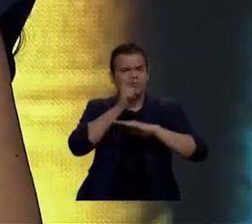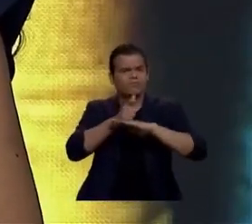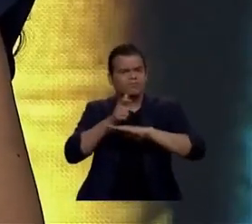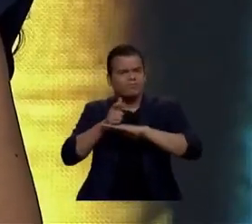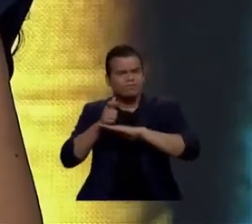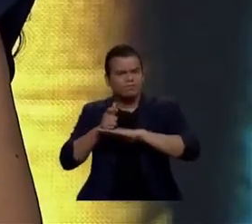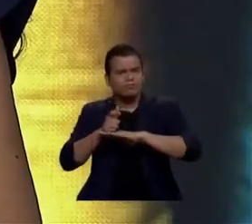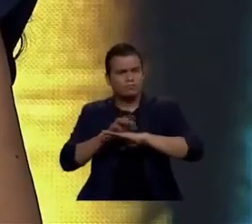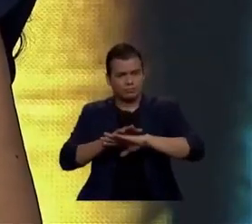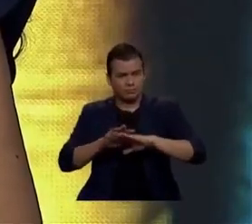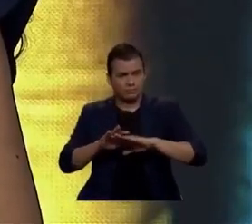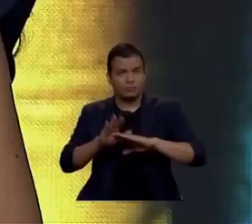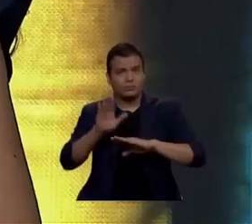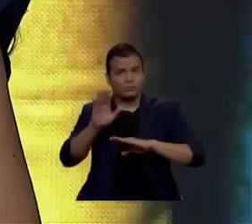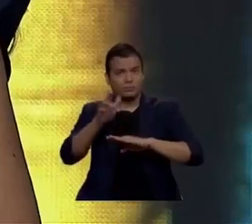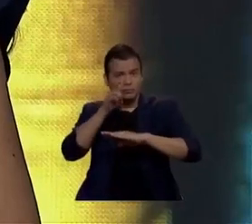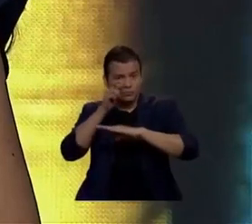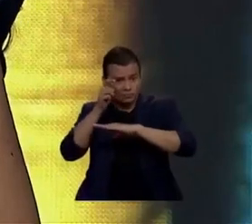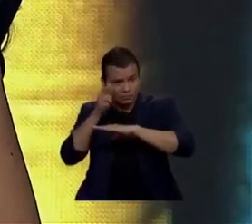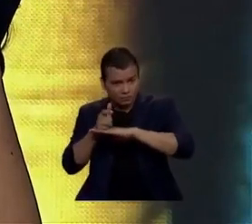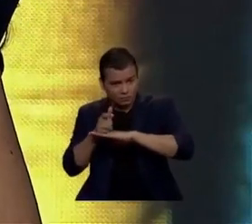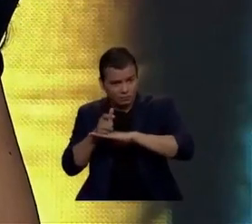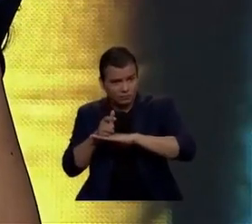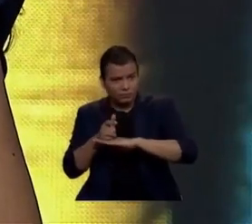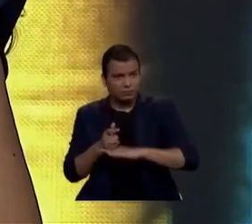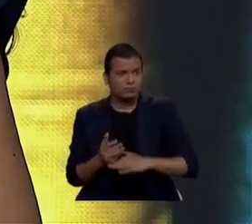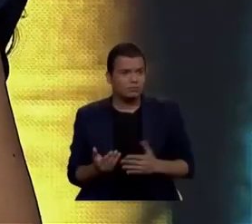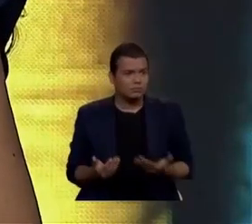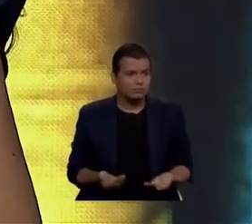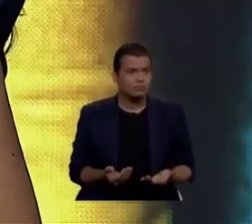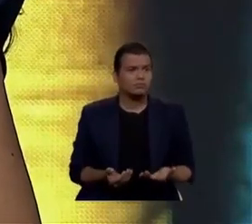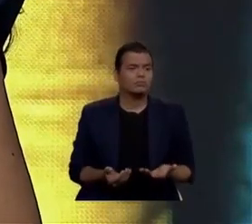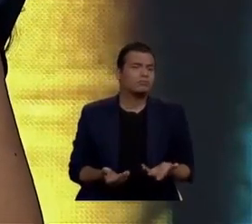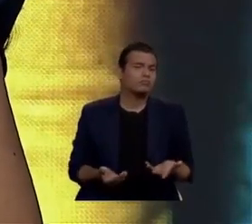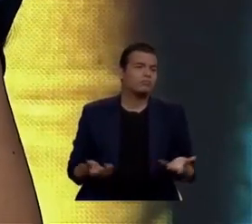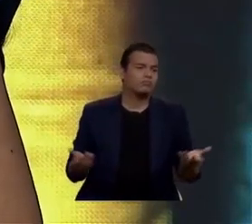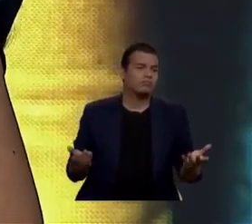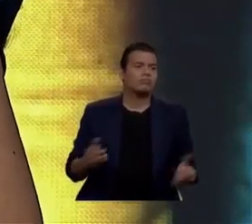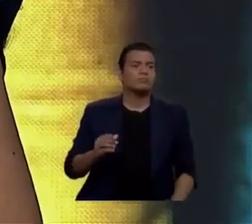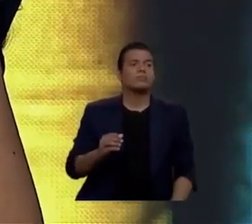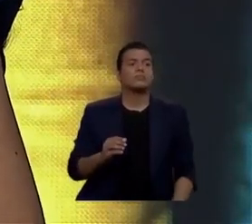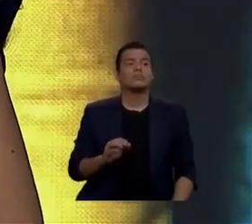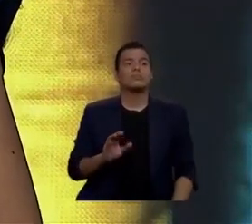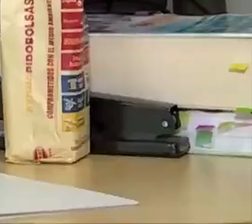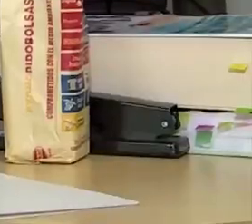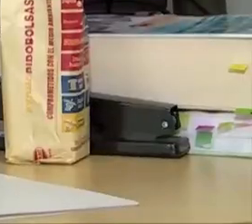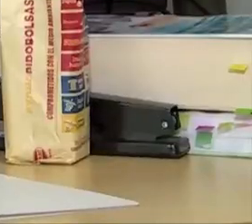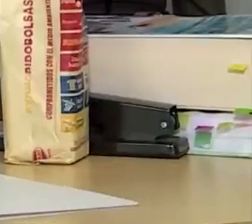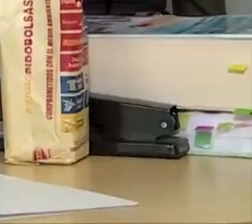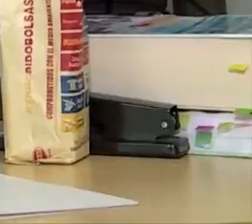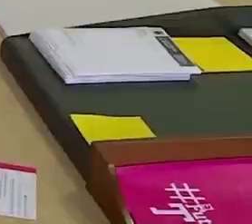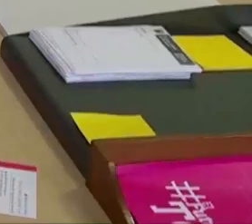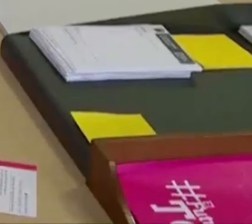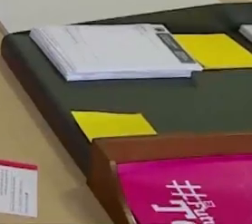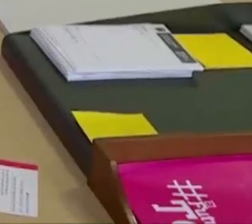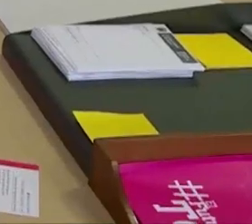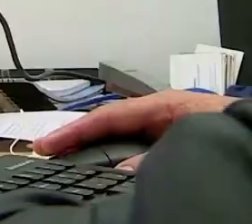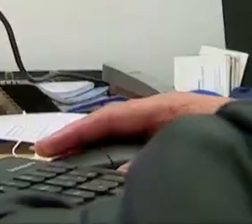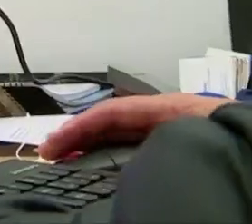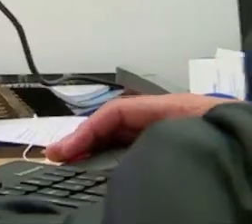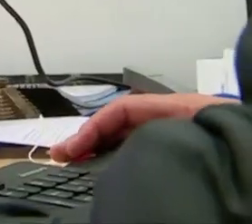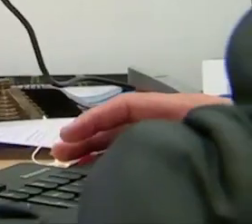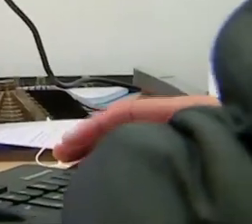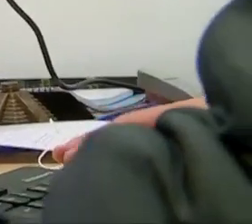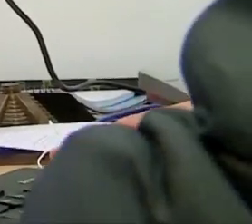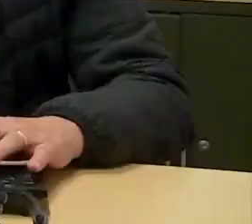sobre esos operadores vigilados es que nosotros garantizamos que ellos aseguramos que presten un servicio público de telecomunicaciones